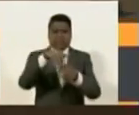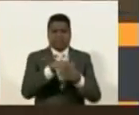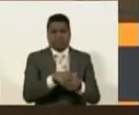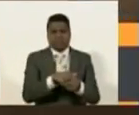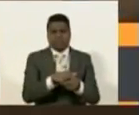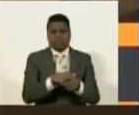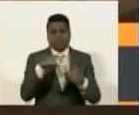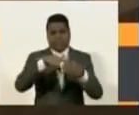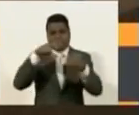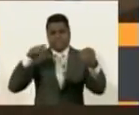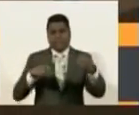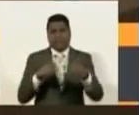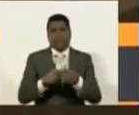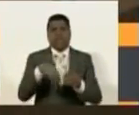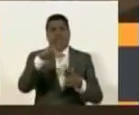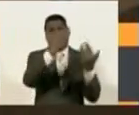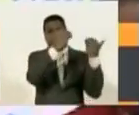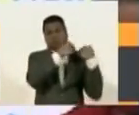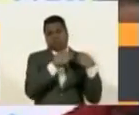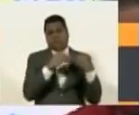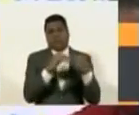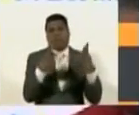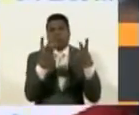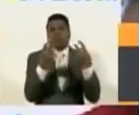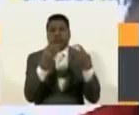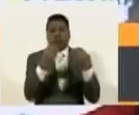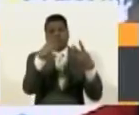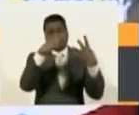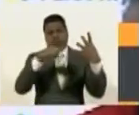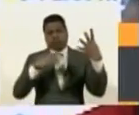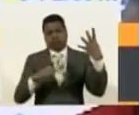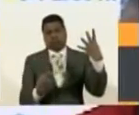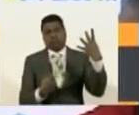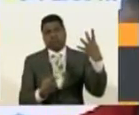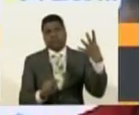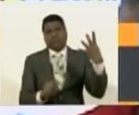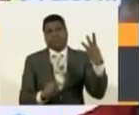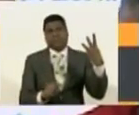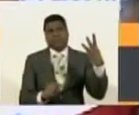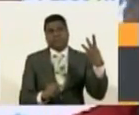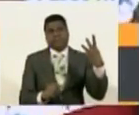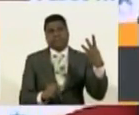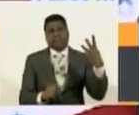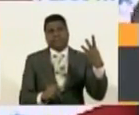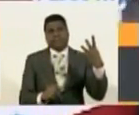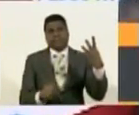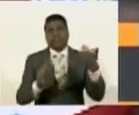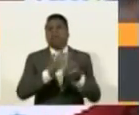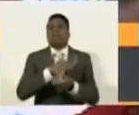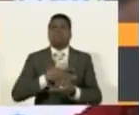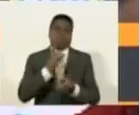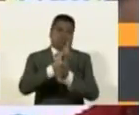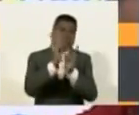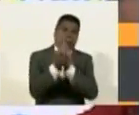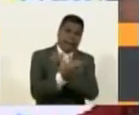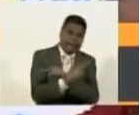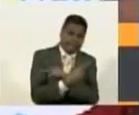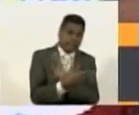descentralizado, alternativo, responsable, pluralista y de mandatos revocables.